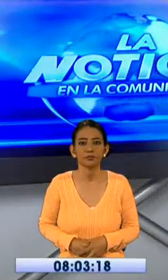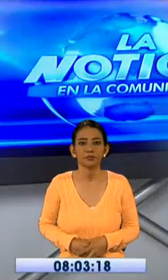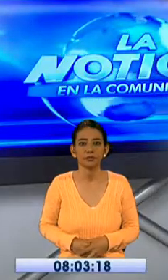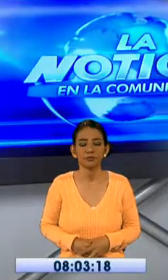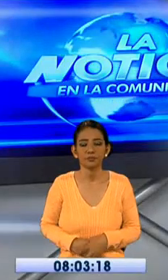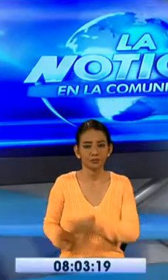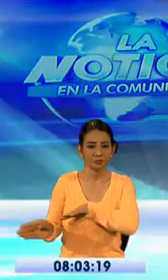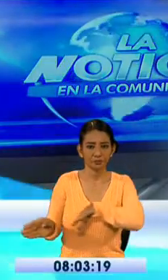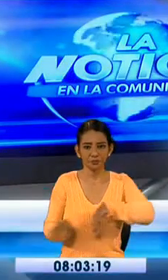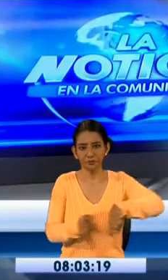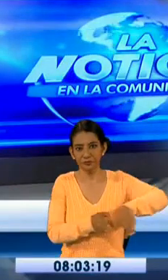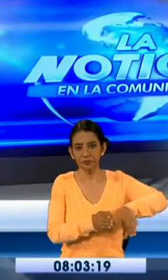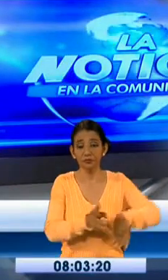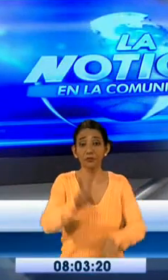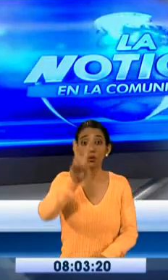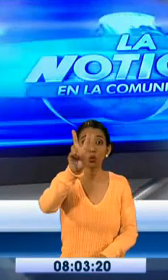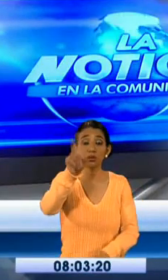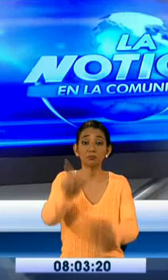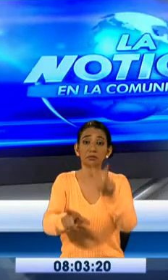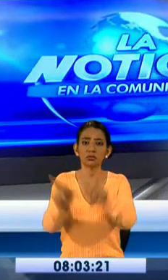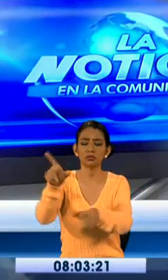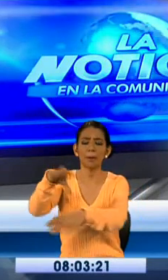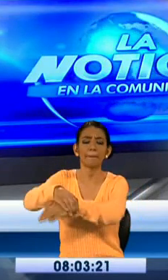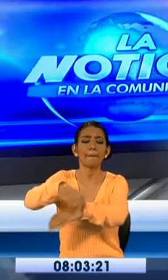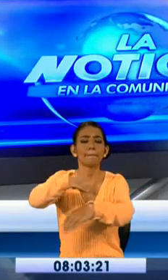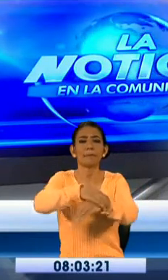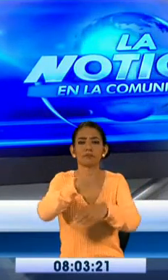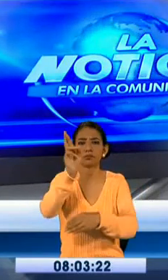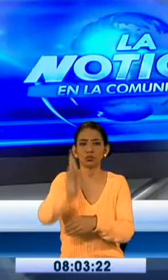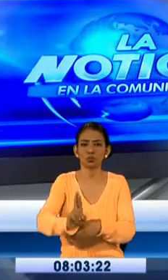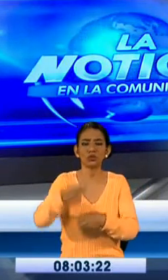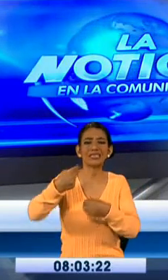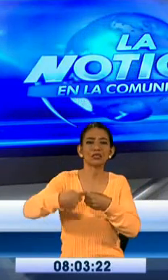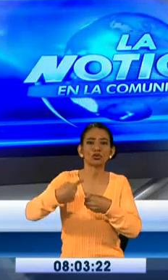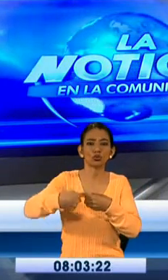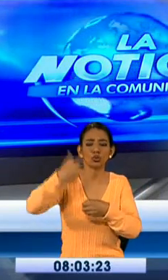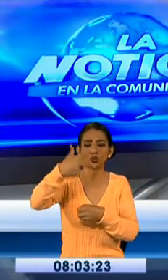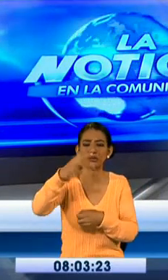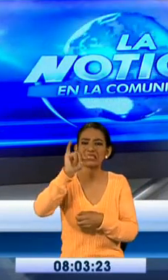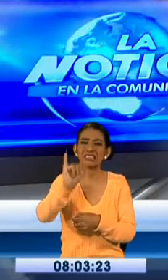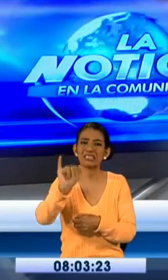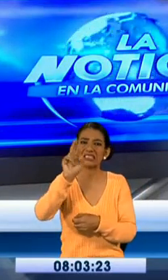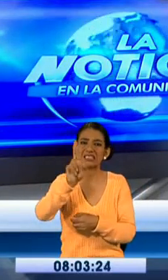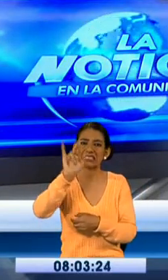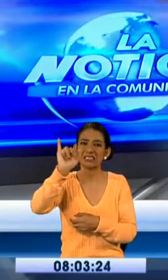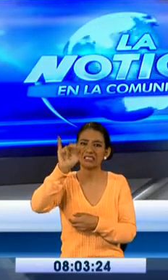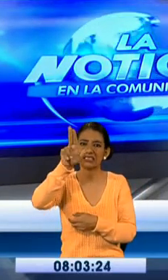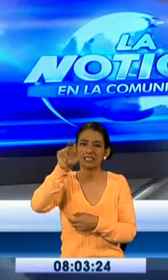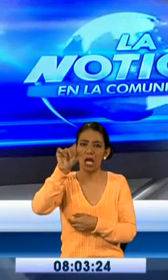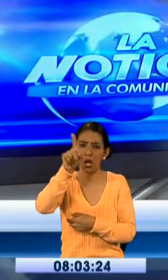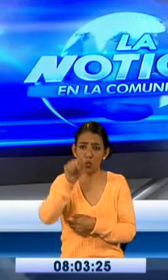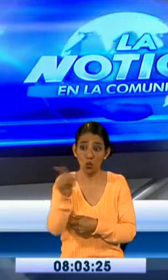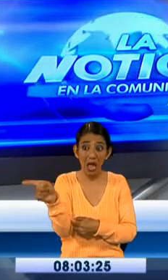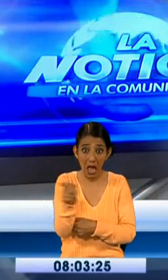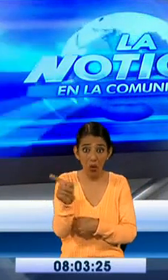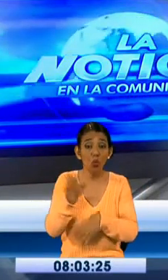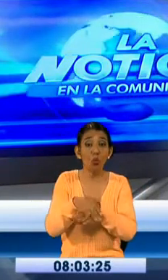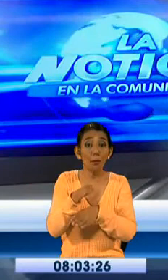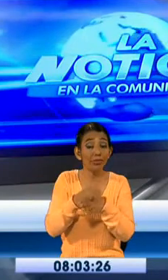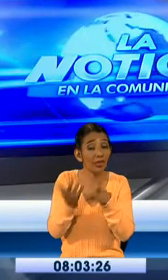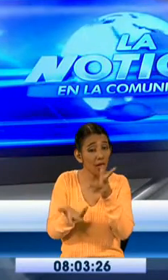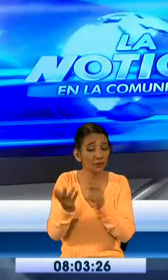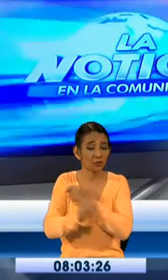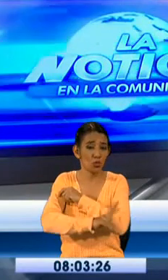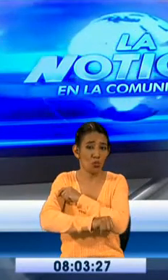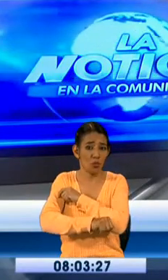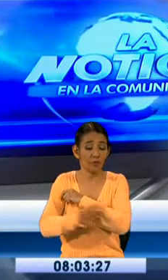Y 2 personas fueron detenidas en el sector de Chiriyoacu, al sur de Quito, al ser identificados como los posibles autores de un asalto. Además, se detuvo a